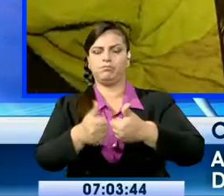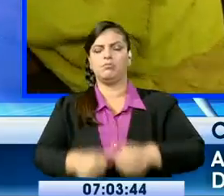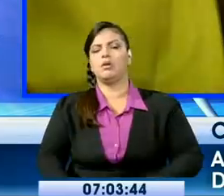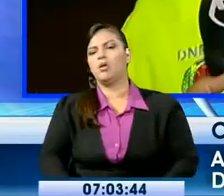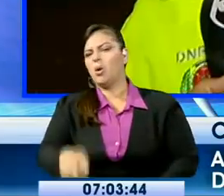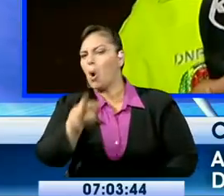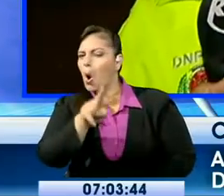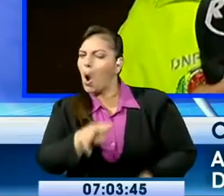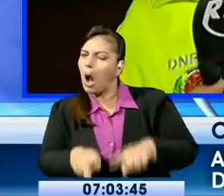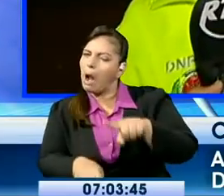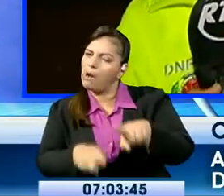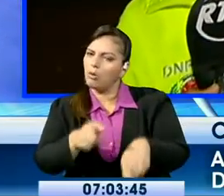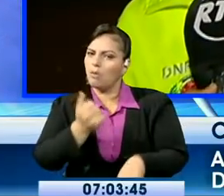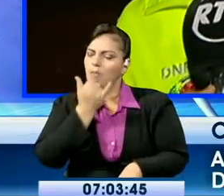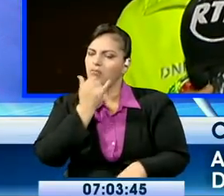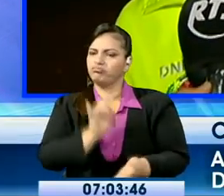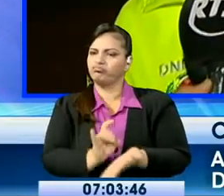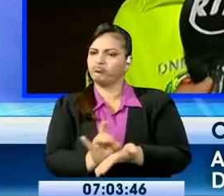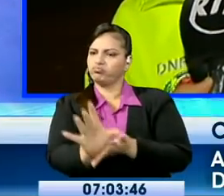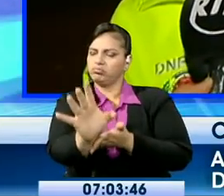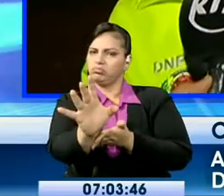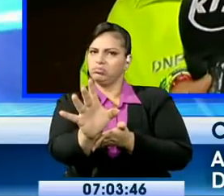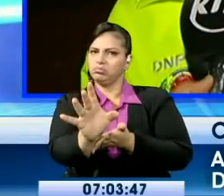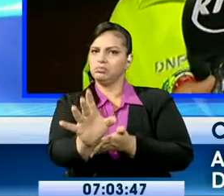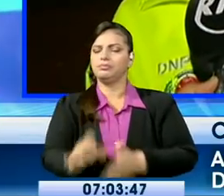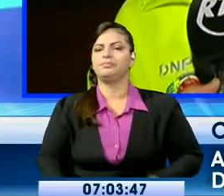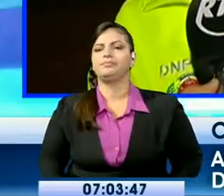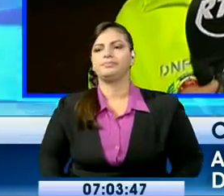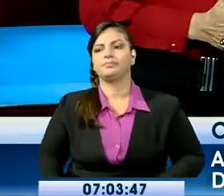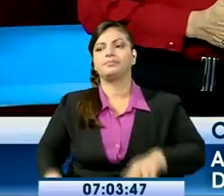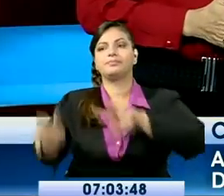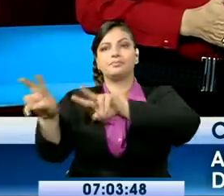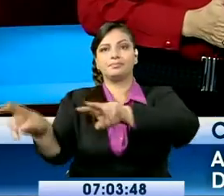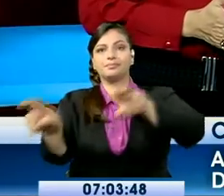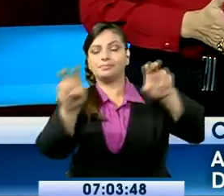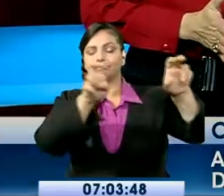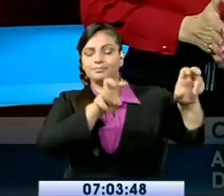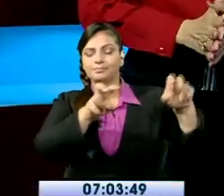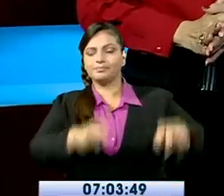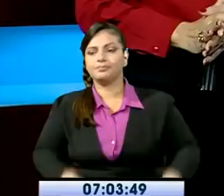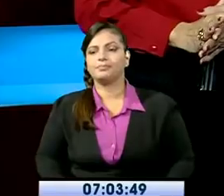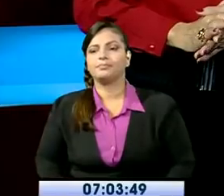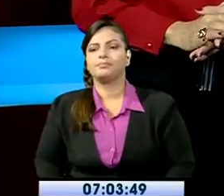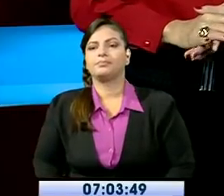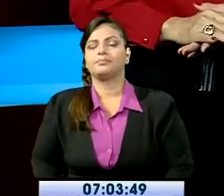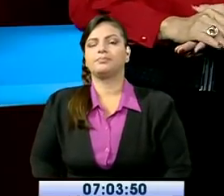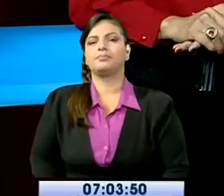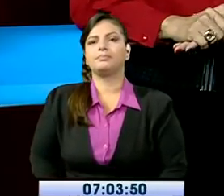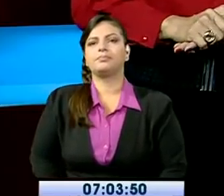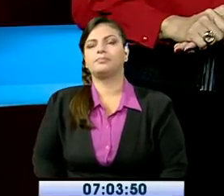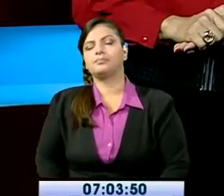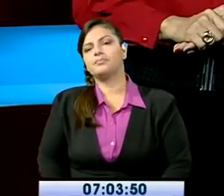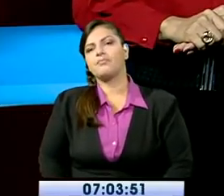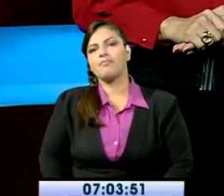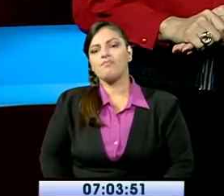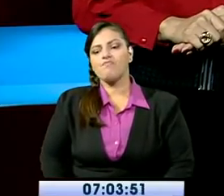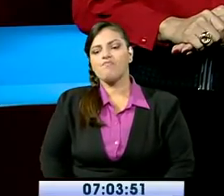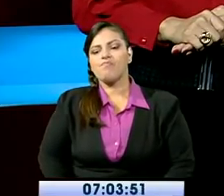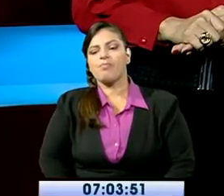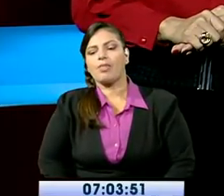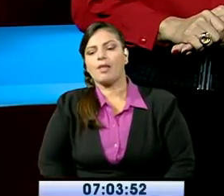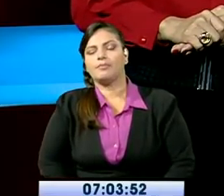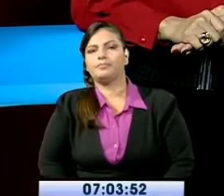elementos. Vamos en otro ámbito de la información. En Guayaquil, durante 9 horas rindieron su versión ante la Fiscalía